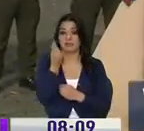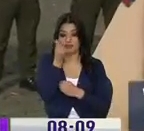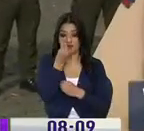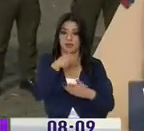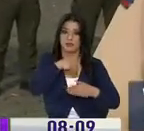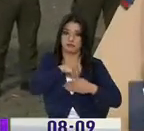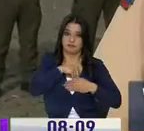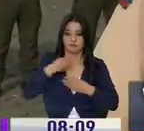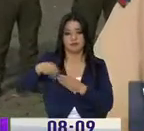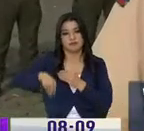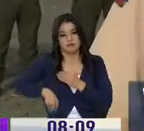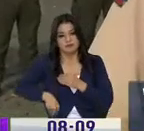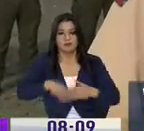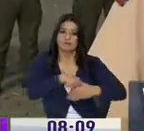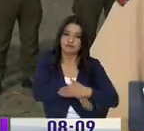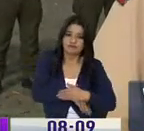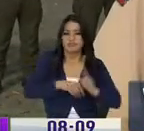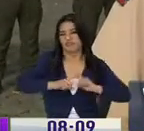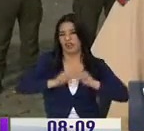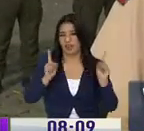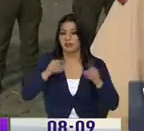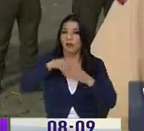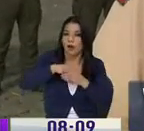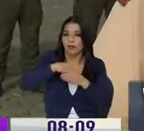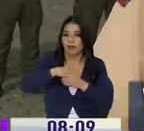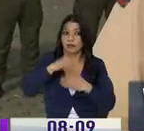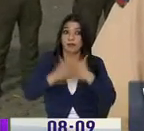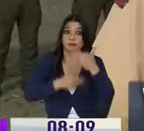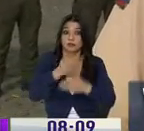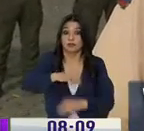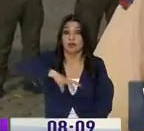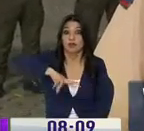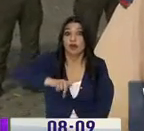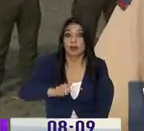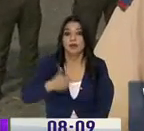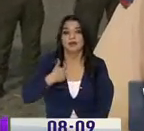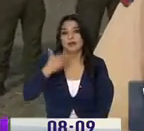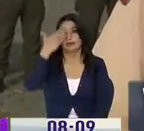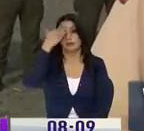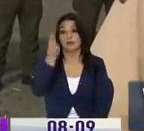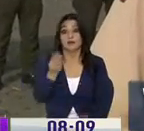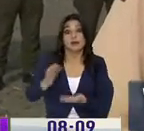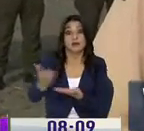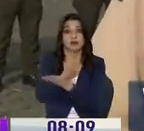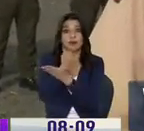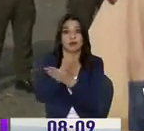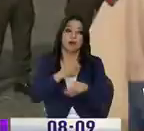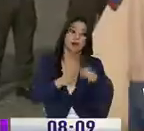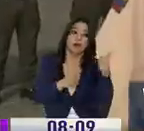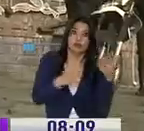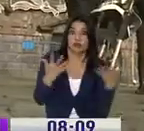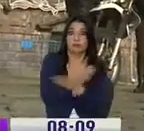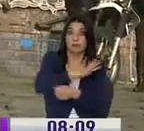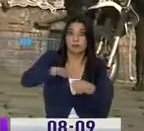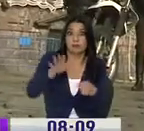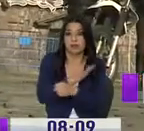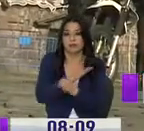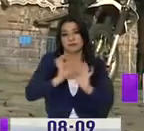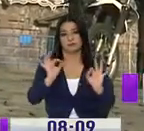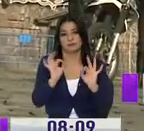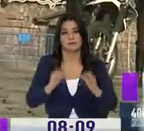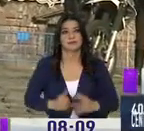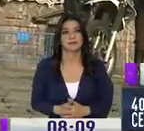diferentes partes, porque si en su defecto son víctimas de algún hurto, se llevan una pequeña cantidad y más no todo. Sin embargo,